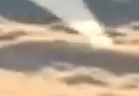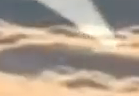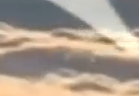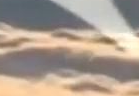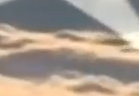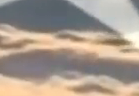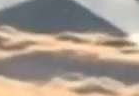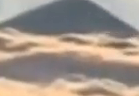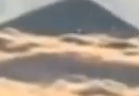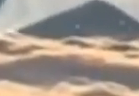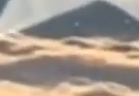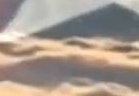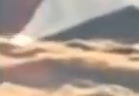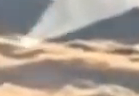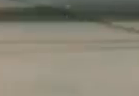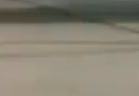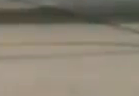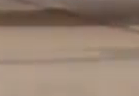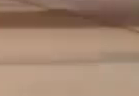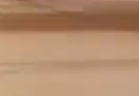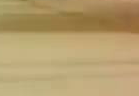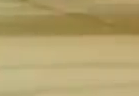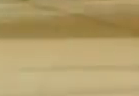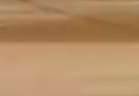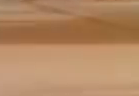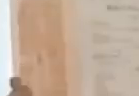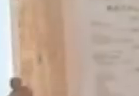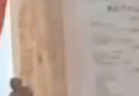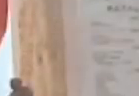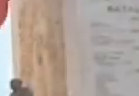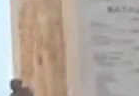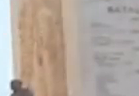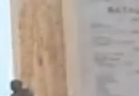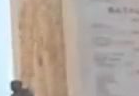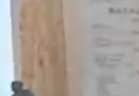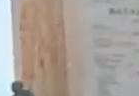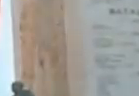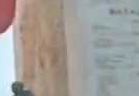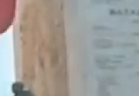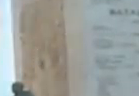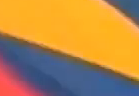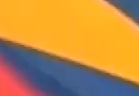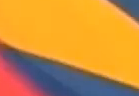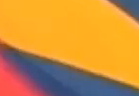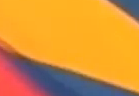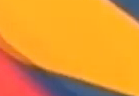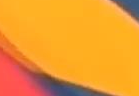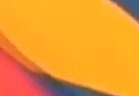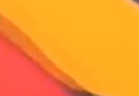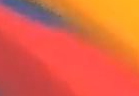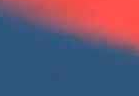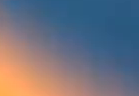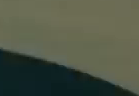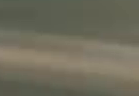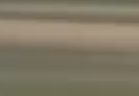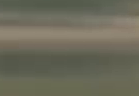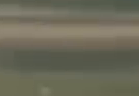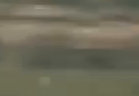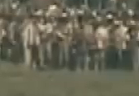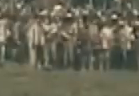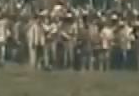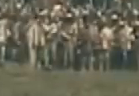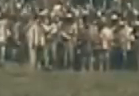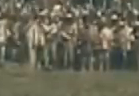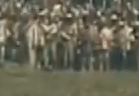Esta bandera llevó la libertad y fue adelante de las tropas libertadoras hace 200